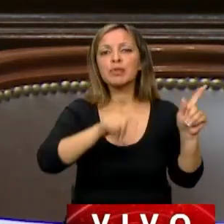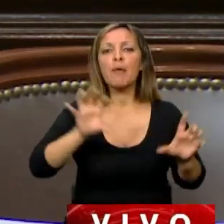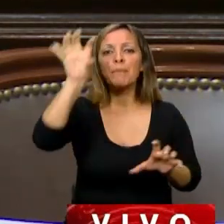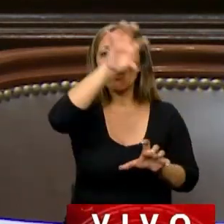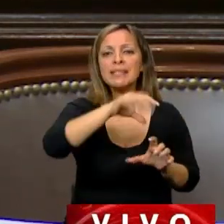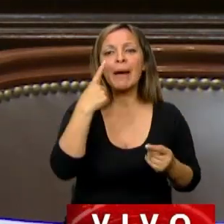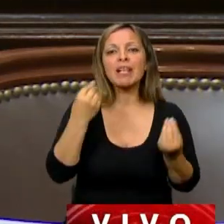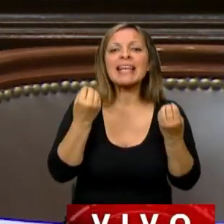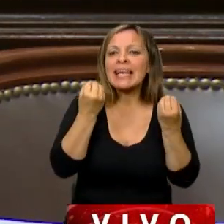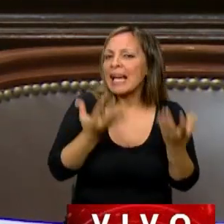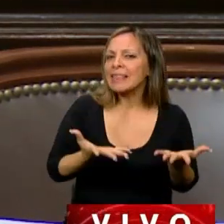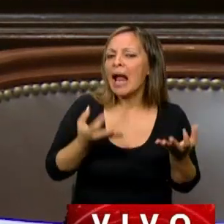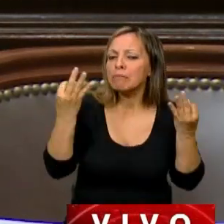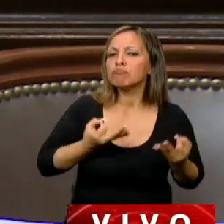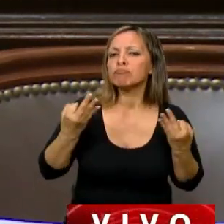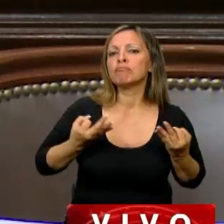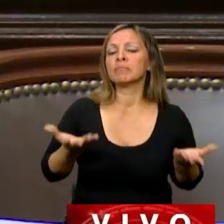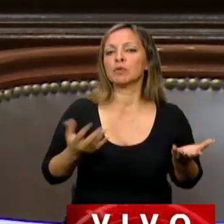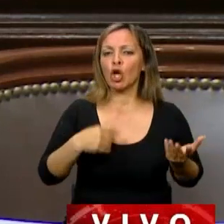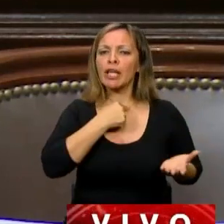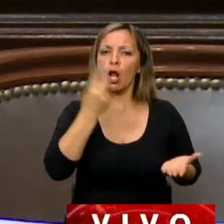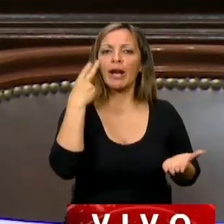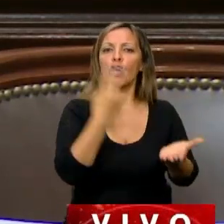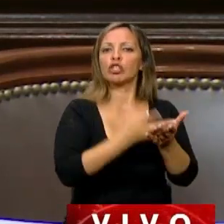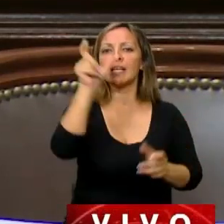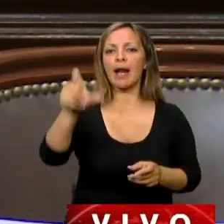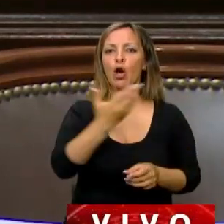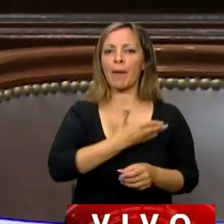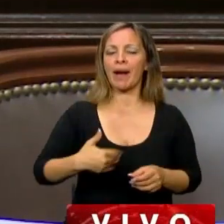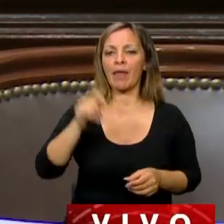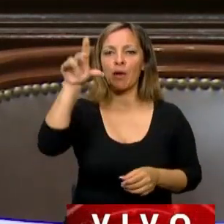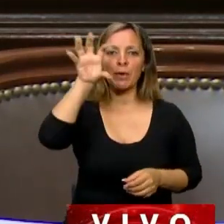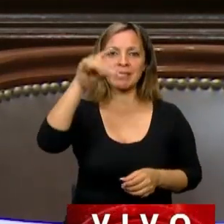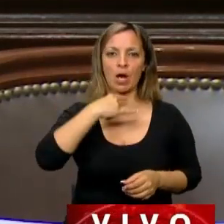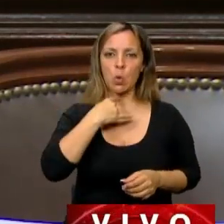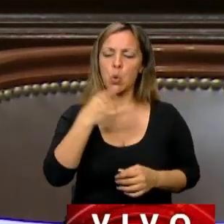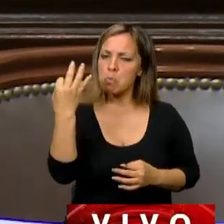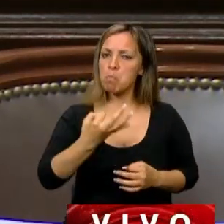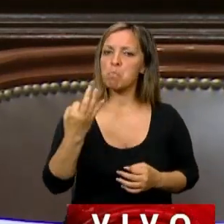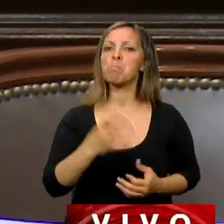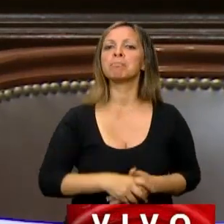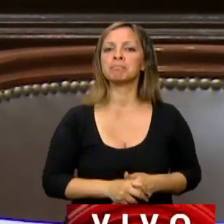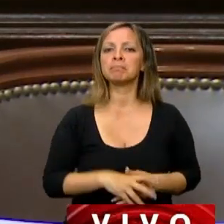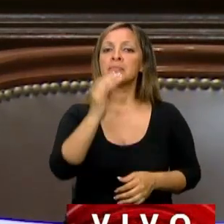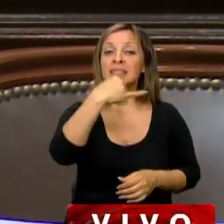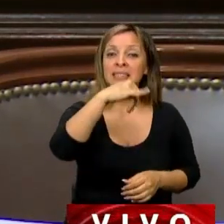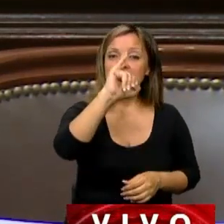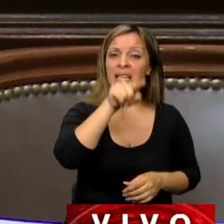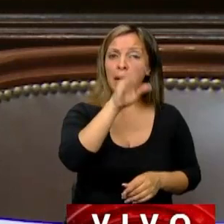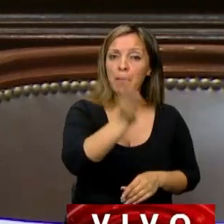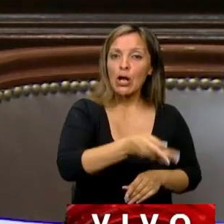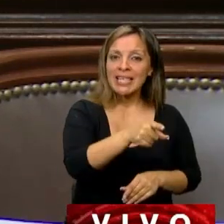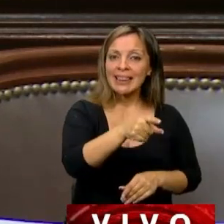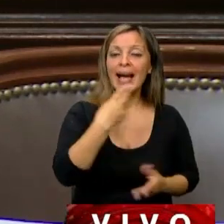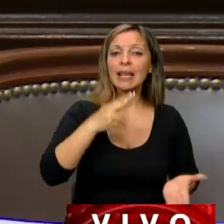somos eficientes. Y en esto quiero reconocer en el gobernador de la provincia de Jujuy. Nuestras tasas